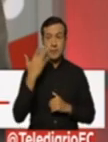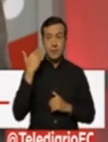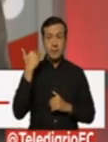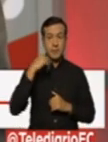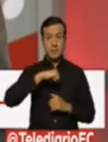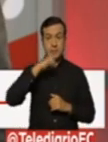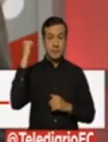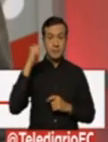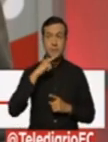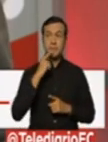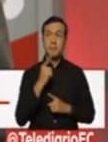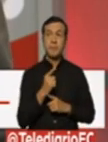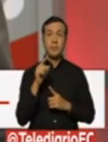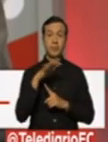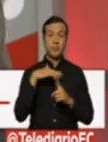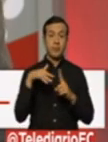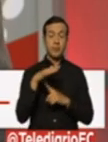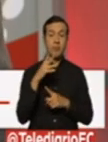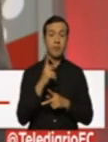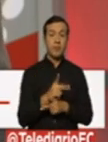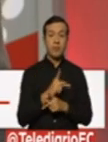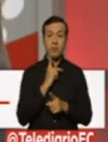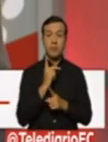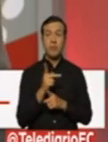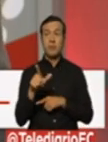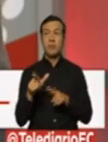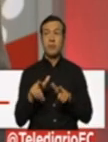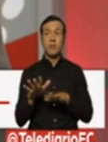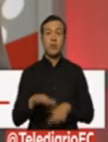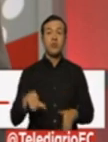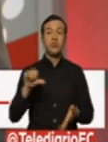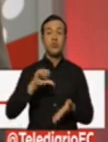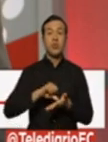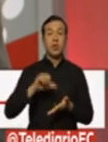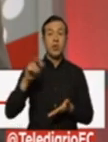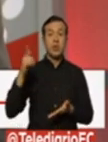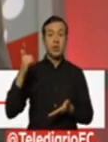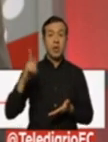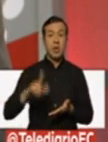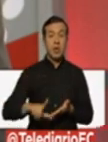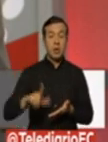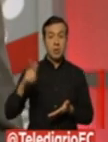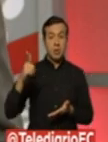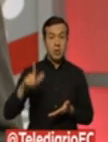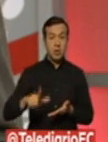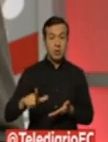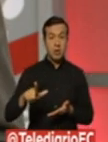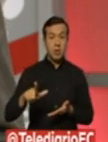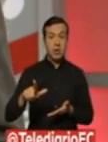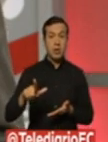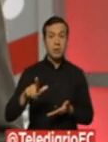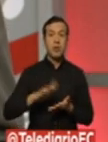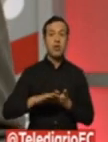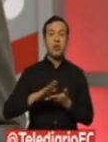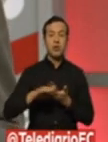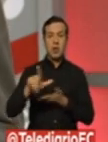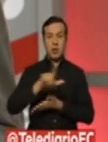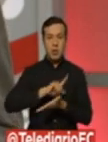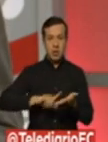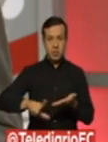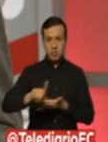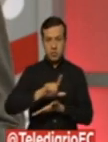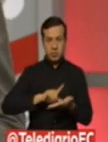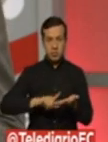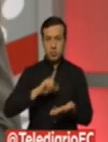fue un es un parque ecológico que está situado en la ciudad del lago agrio no sólo que se convirtió en un centro de interpretación